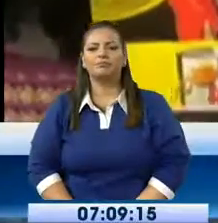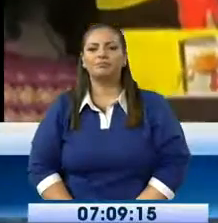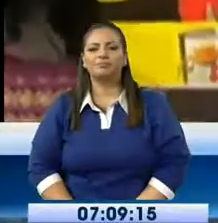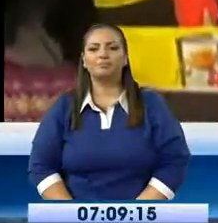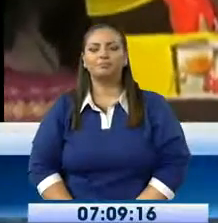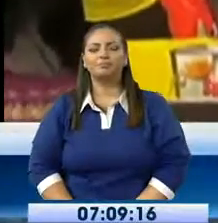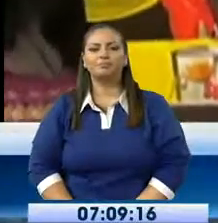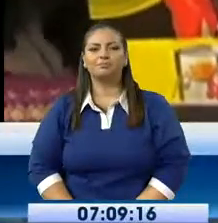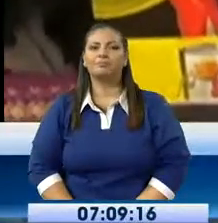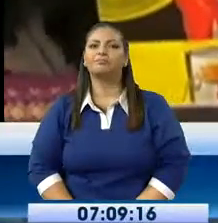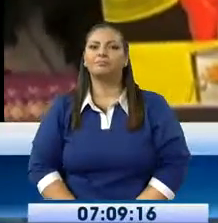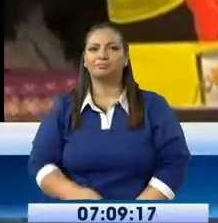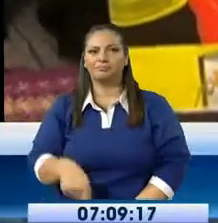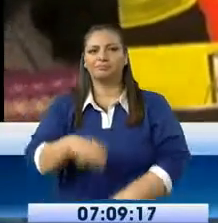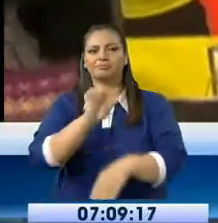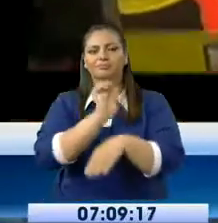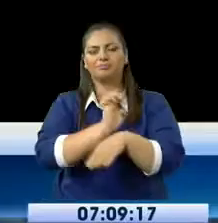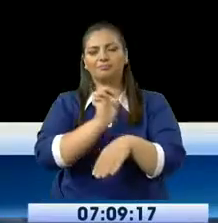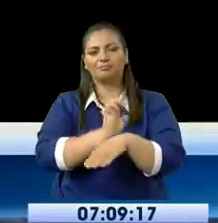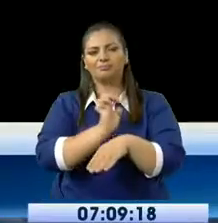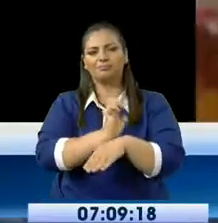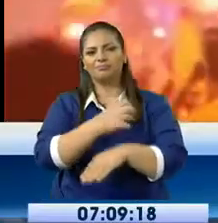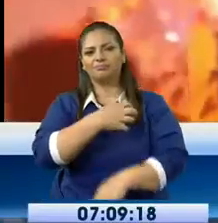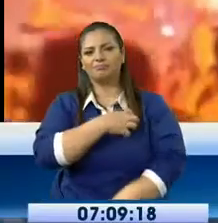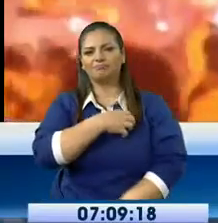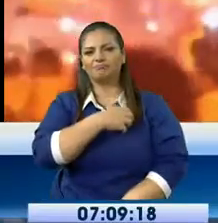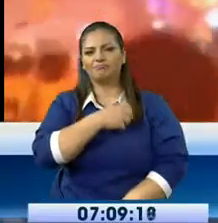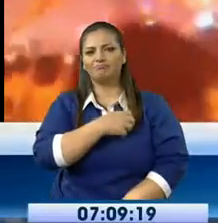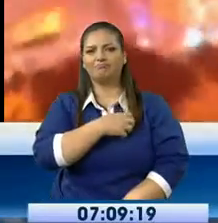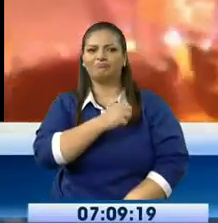y soberano en el fútbol ecuatoriano.